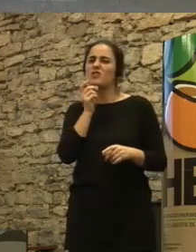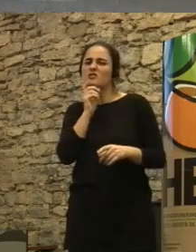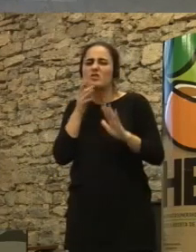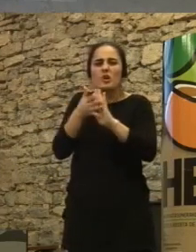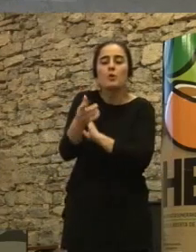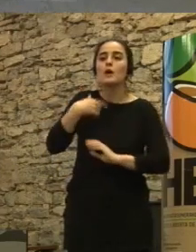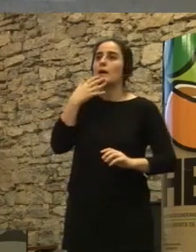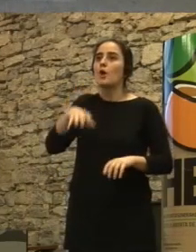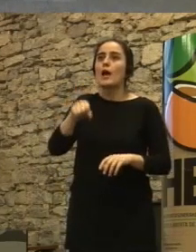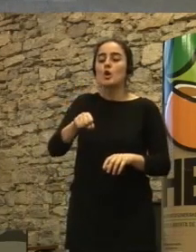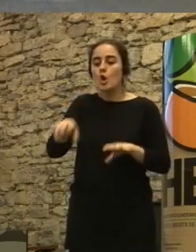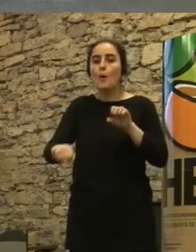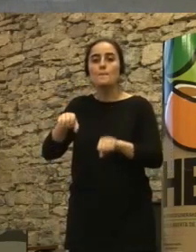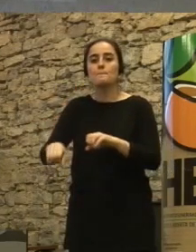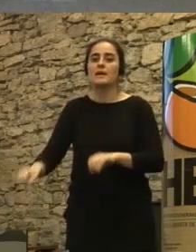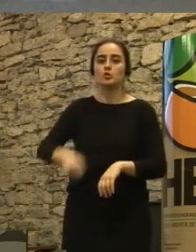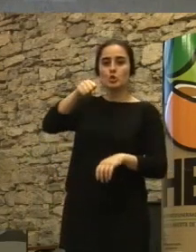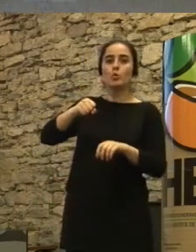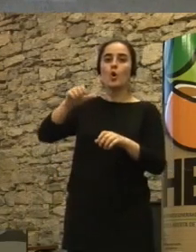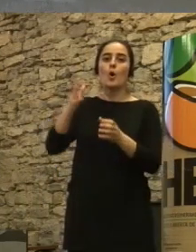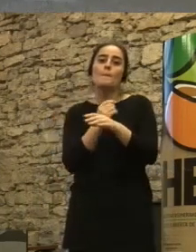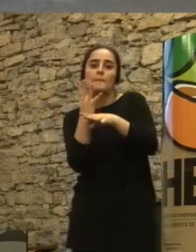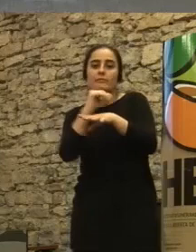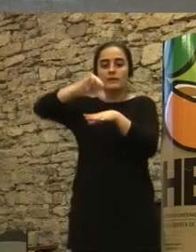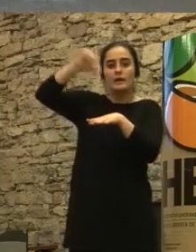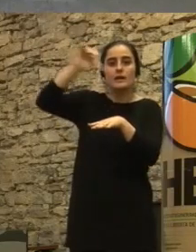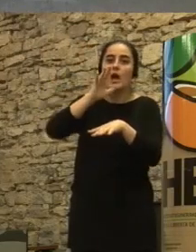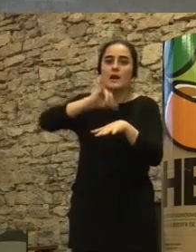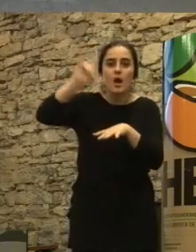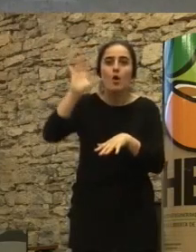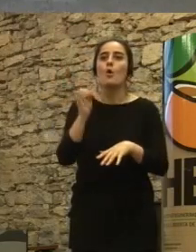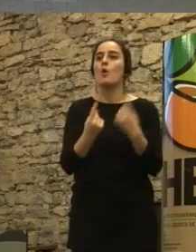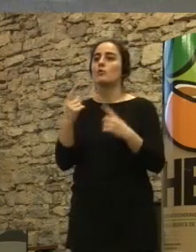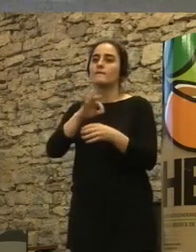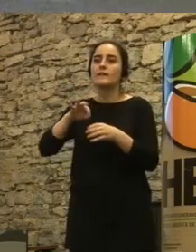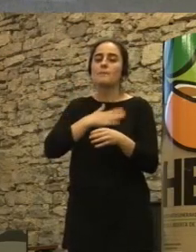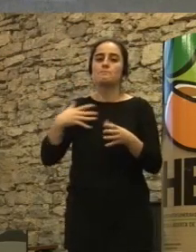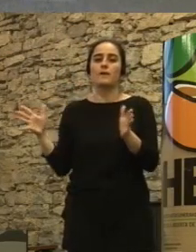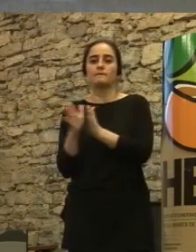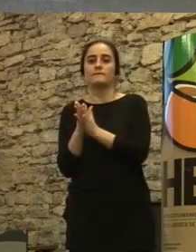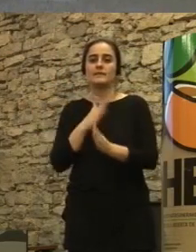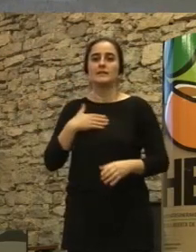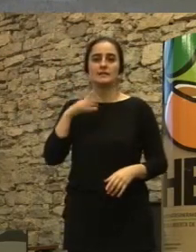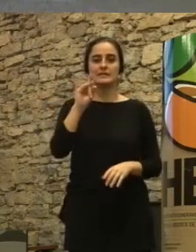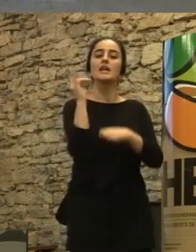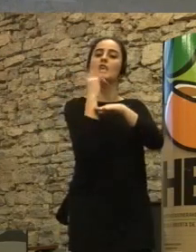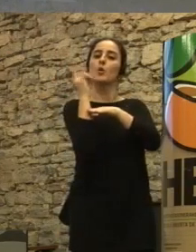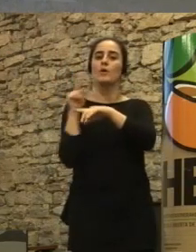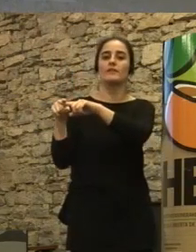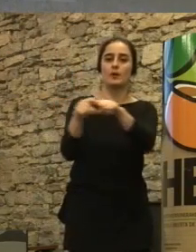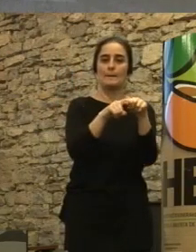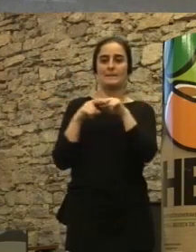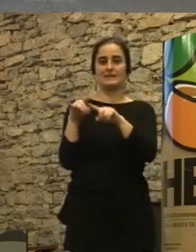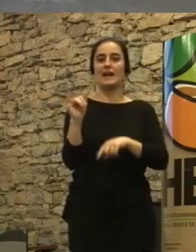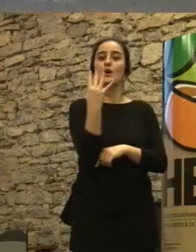subo la compra, te riego las plantas, oye, que echamos, si alguien quiere echar un café porque se siente solo, ¿no? Sí, y compartir wifi. Las cuatro pegatinas que